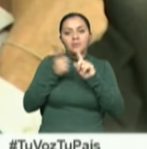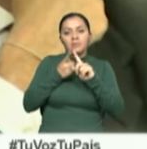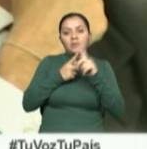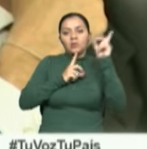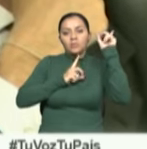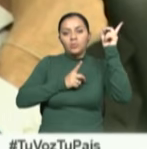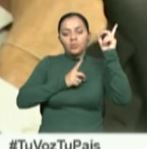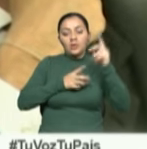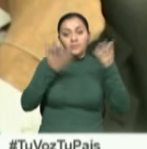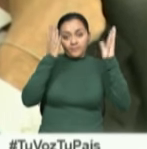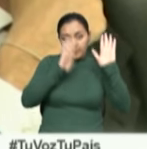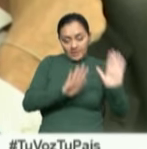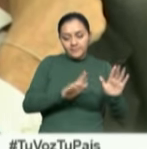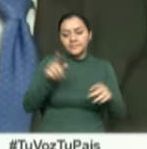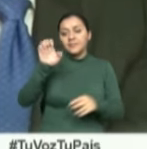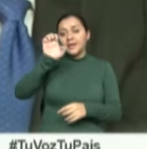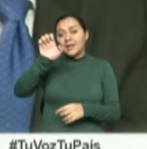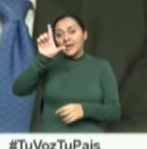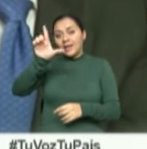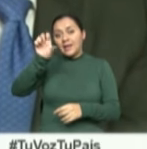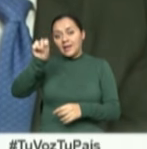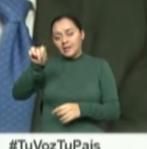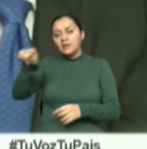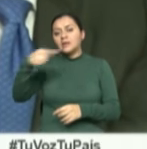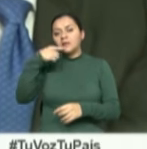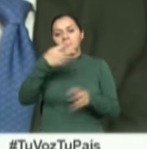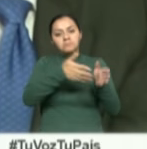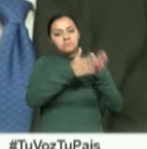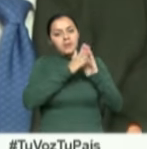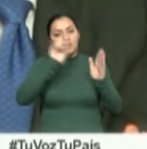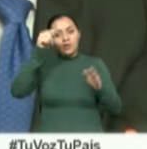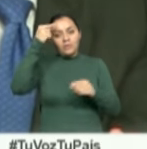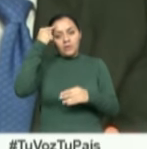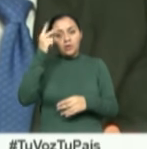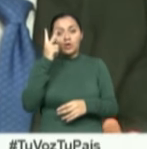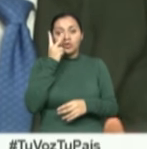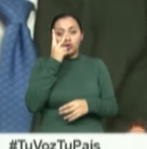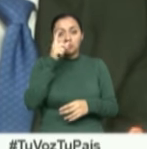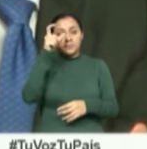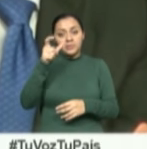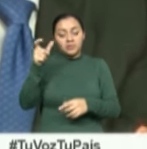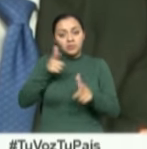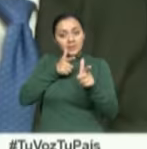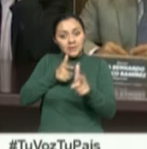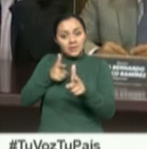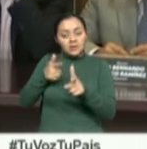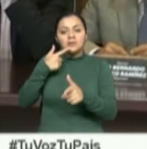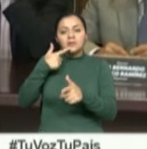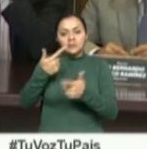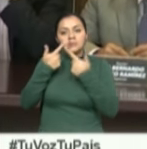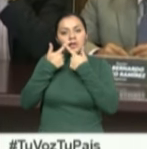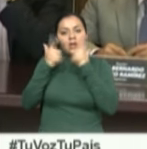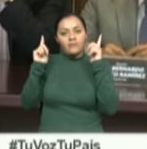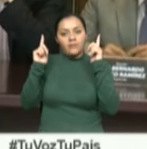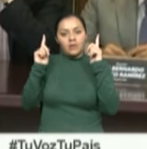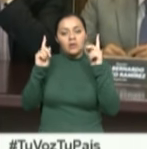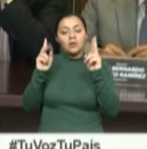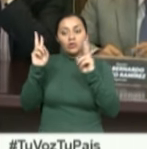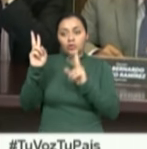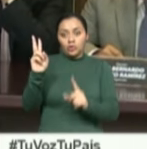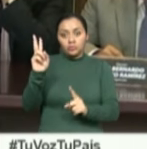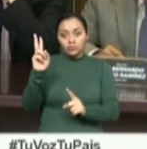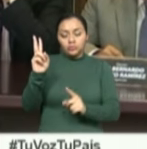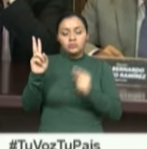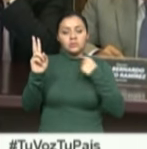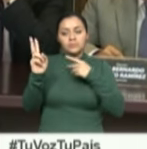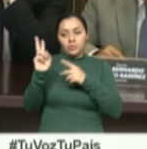Sánchez. Por su parte, el ELN solicitó el indulto de 2 guerrilleros que están encarcelados y el nombramiento como gestores de